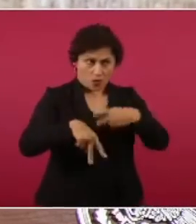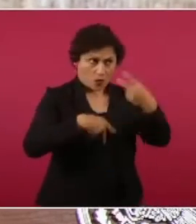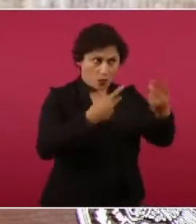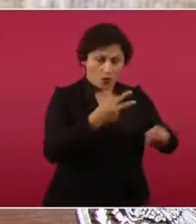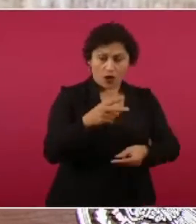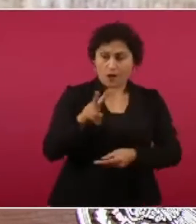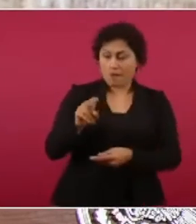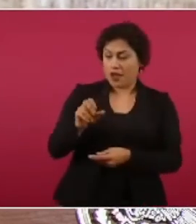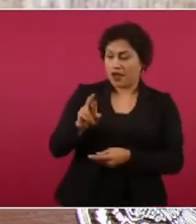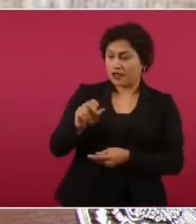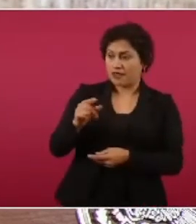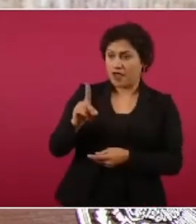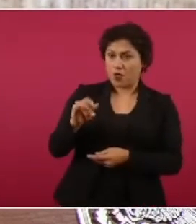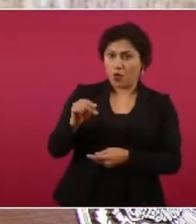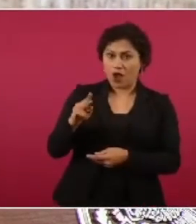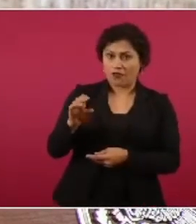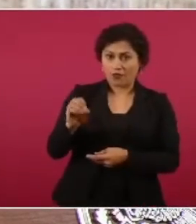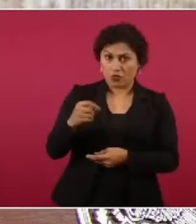acuerdo